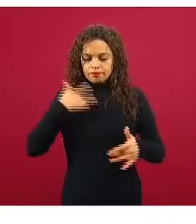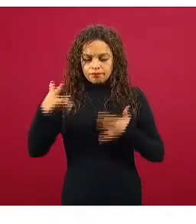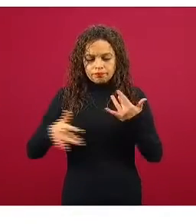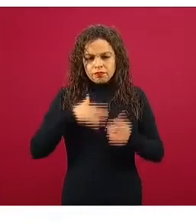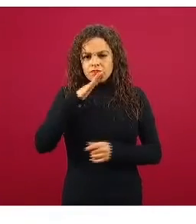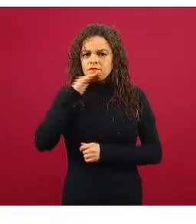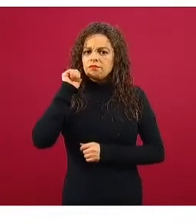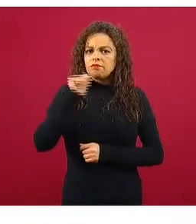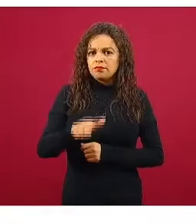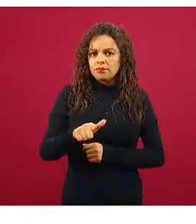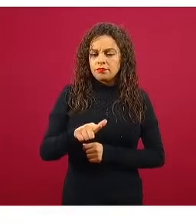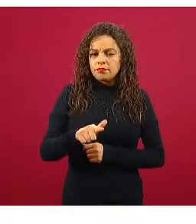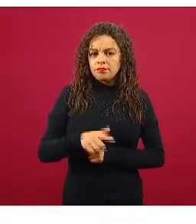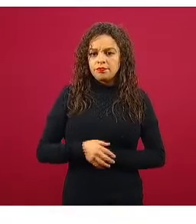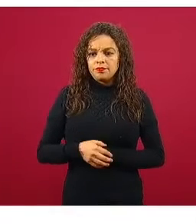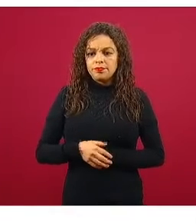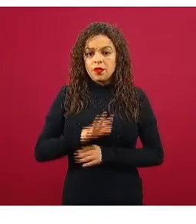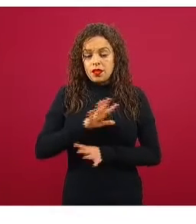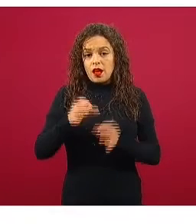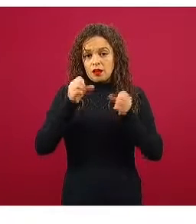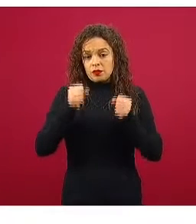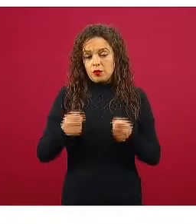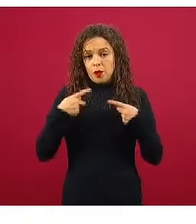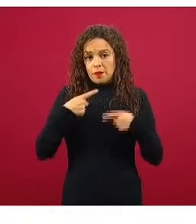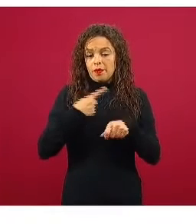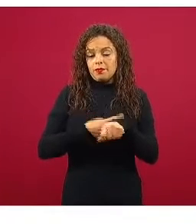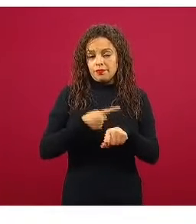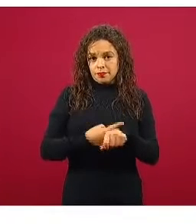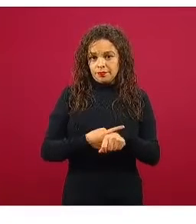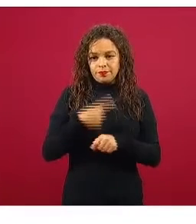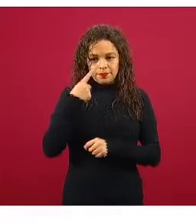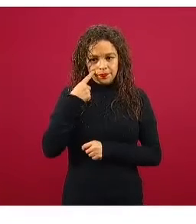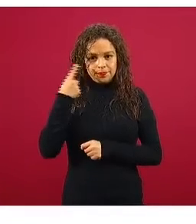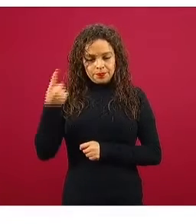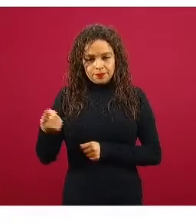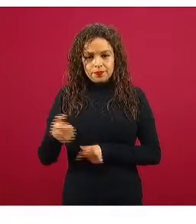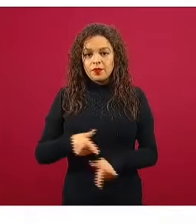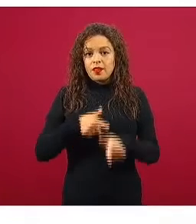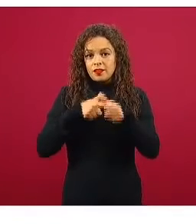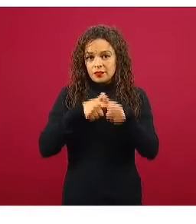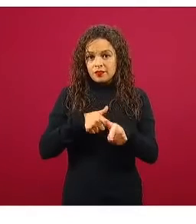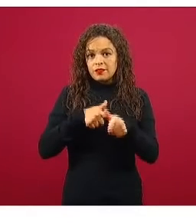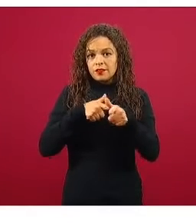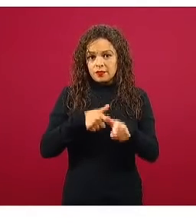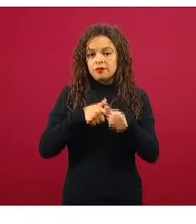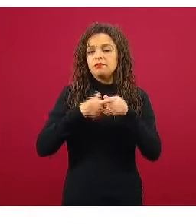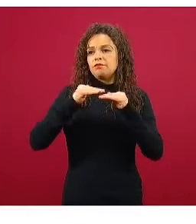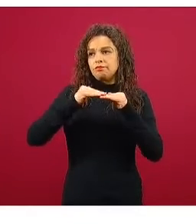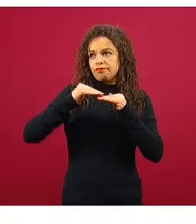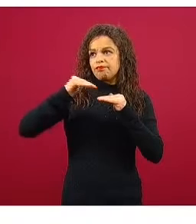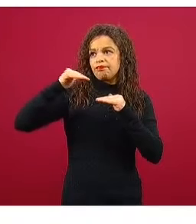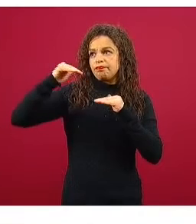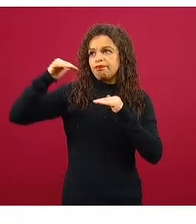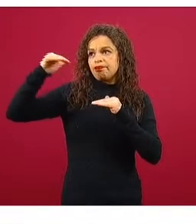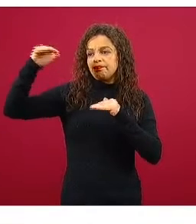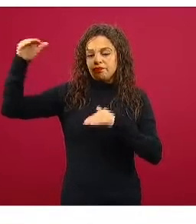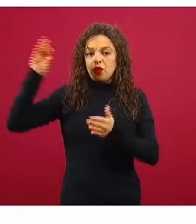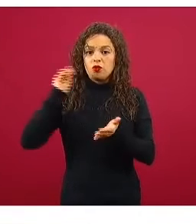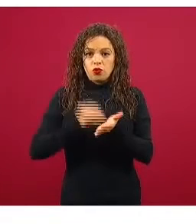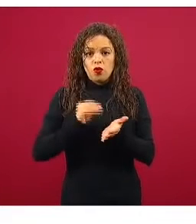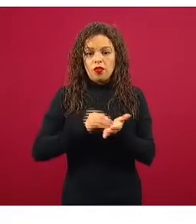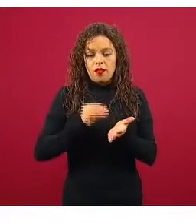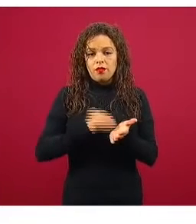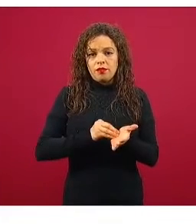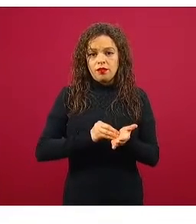Hemos estado recalcando todas las noches cómo la tendencia continúa siendo ascendente, se enmarca y cuando la vemos